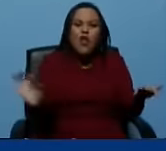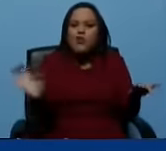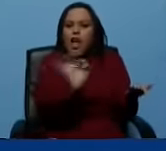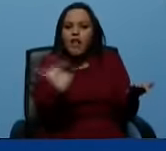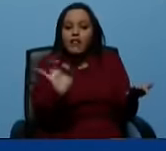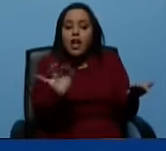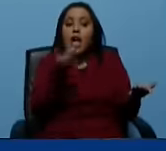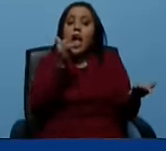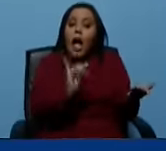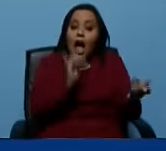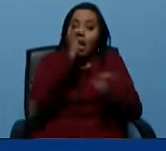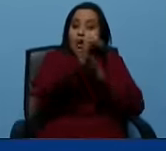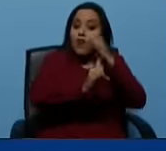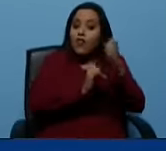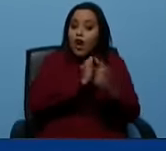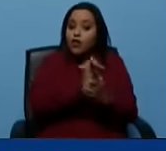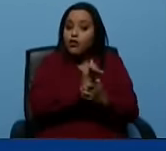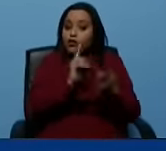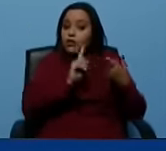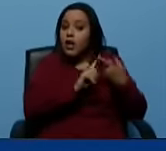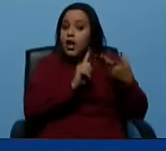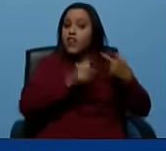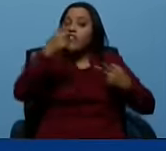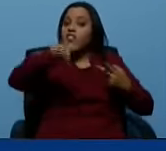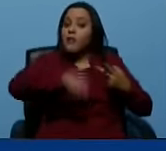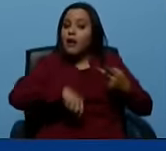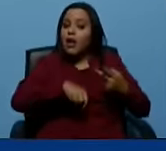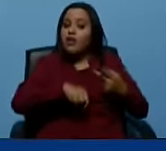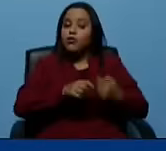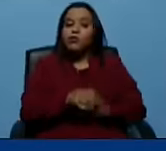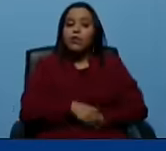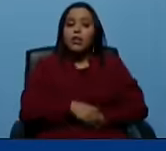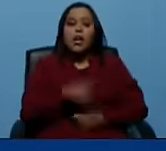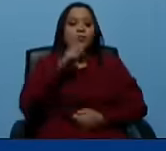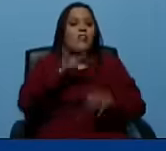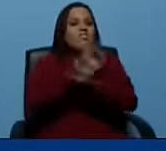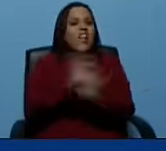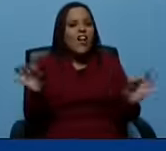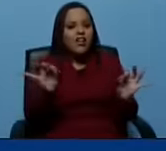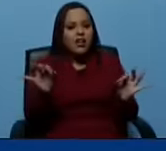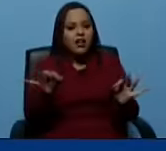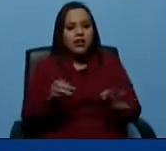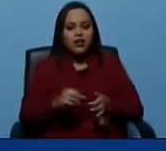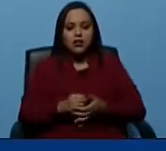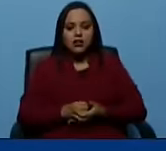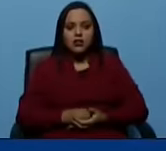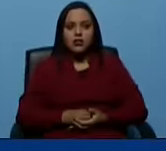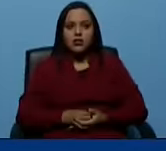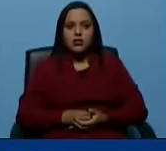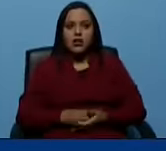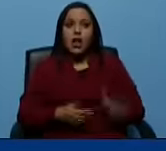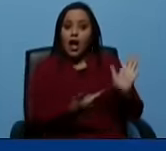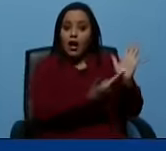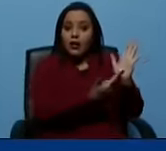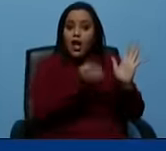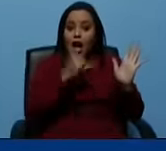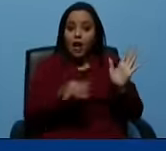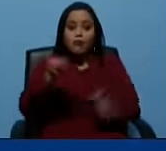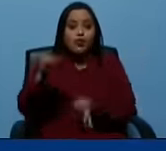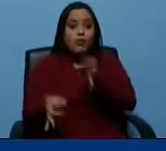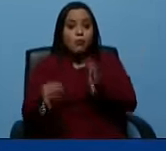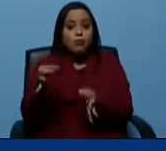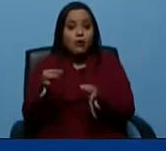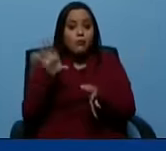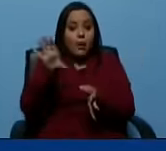quedó grabado y firmado por ellos que no tienen nada. Aquí está, en un tribunal de la